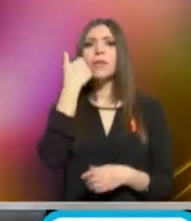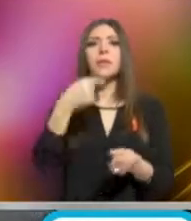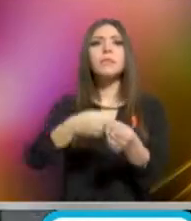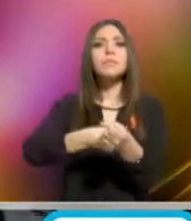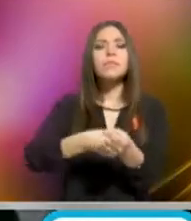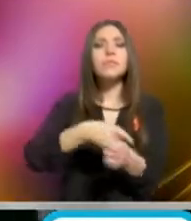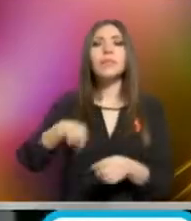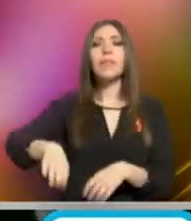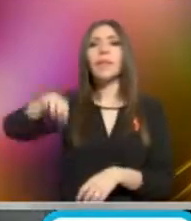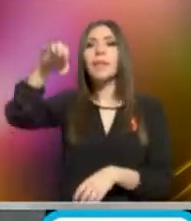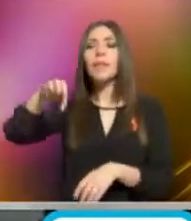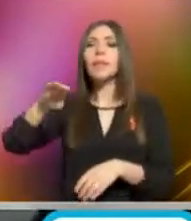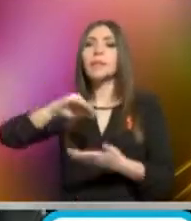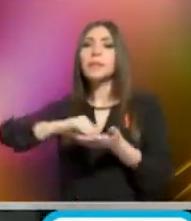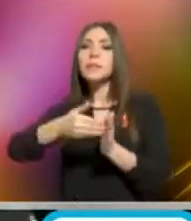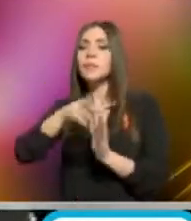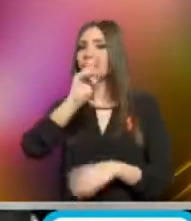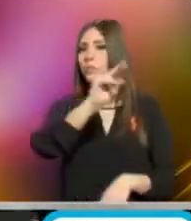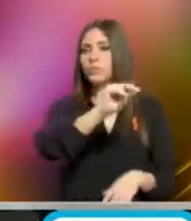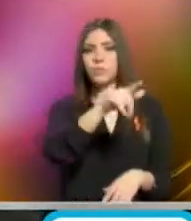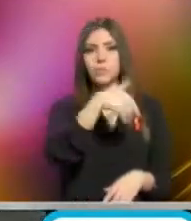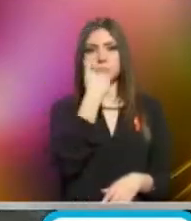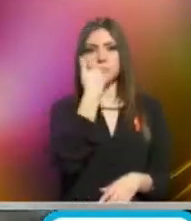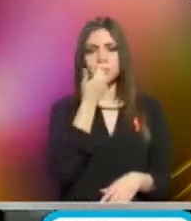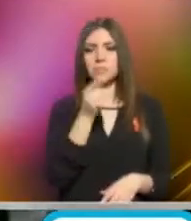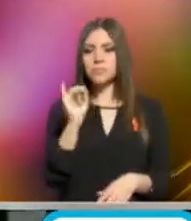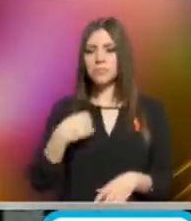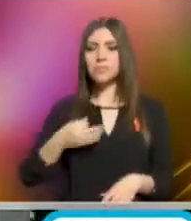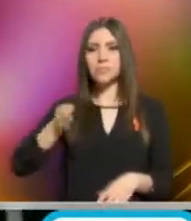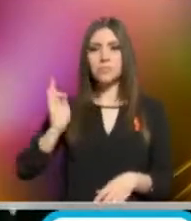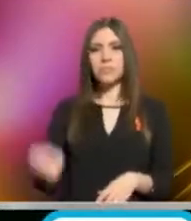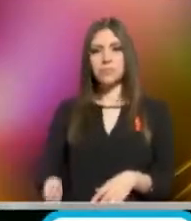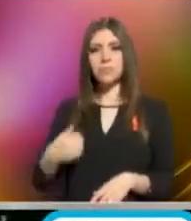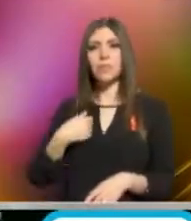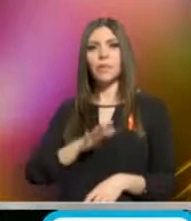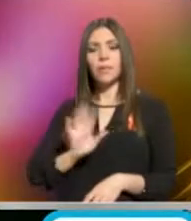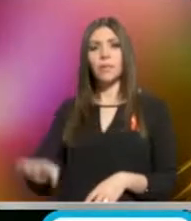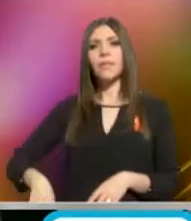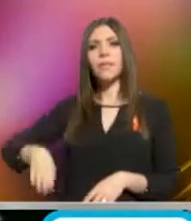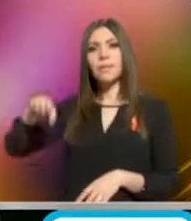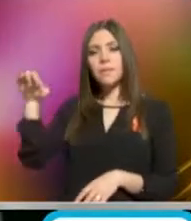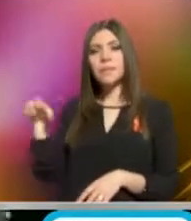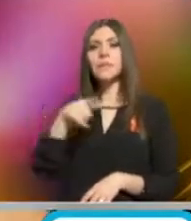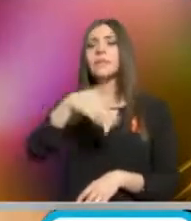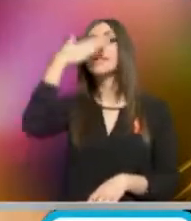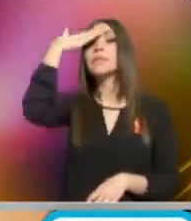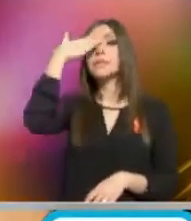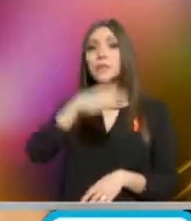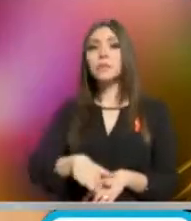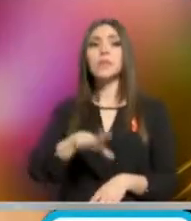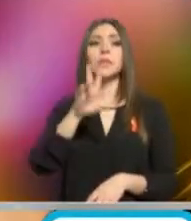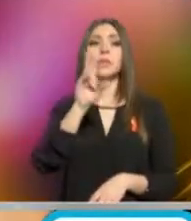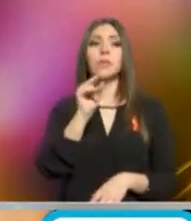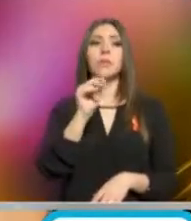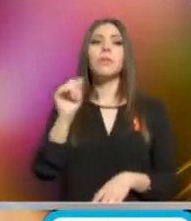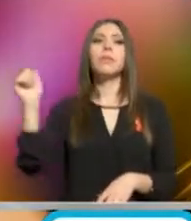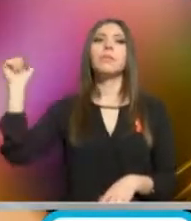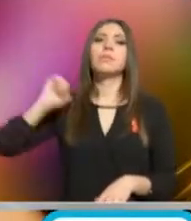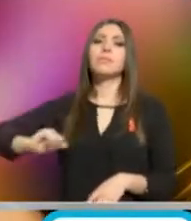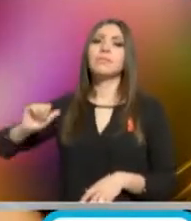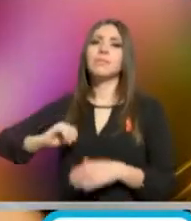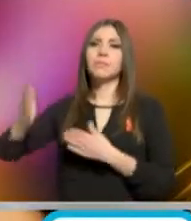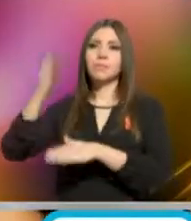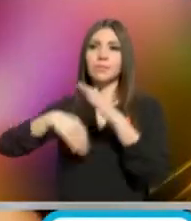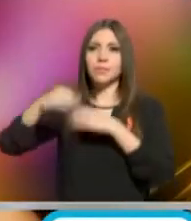lo que decíamos con Tom Cruise. Ellas se asumen como mujeres maduras, ellas saben que pues, no son lo que eran en su